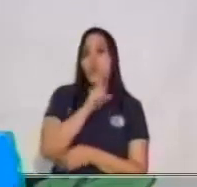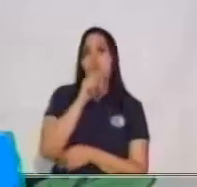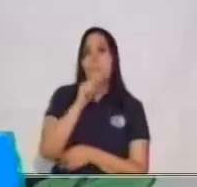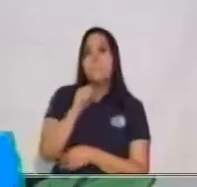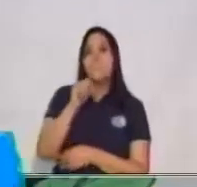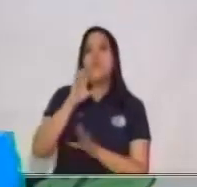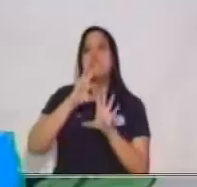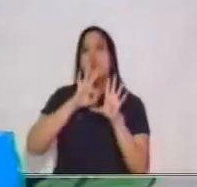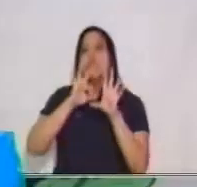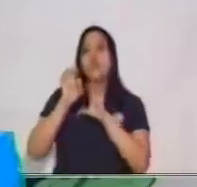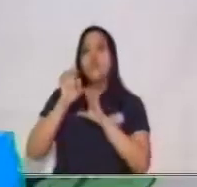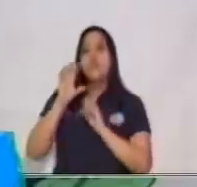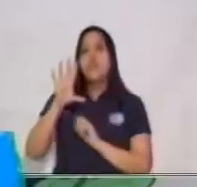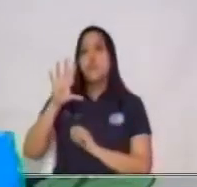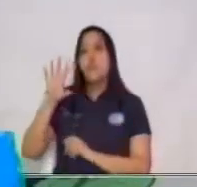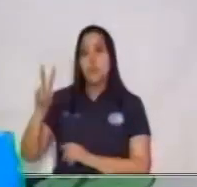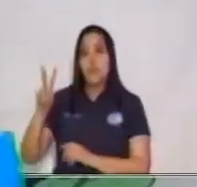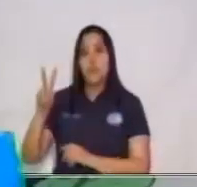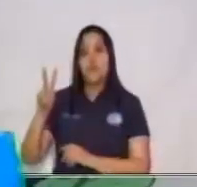1.852